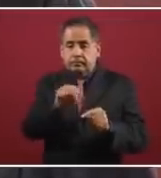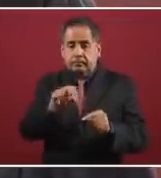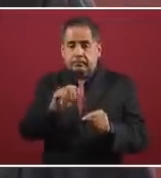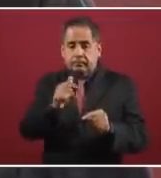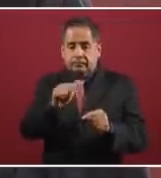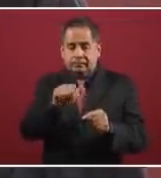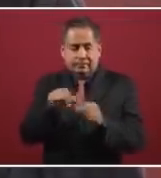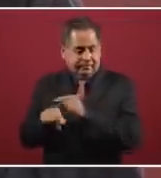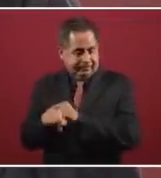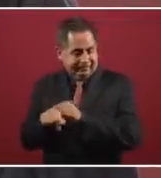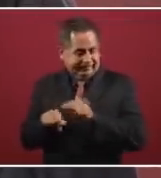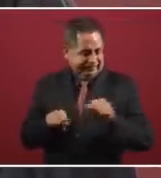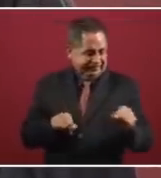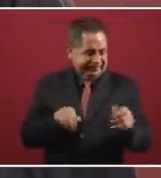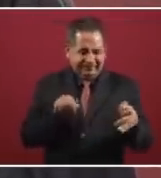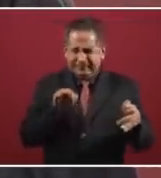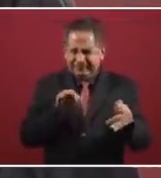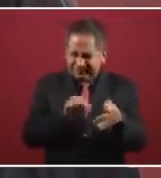pero